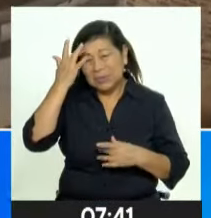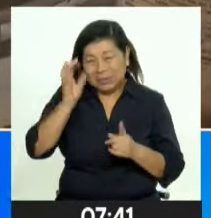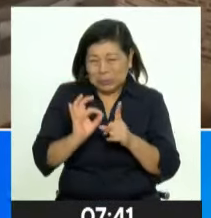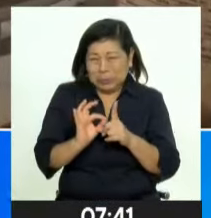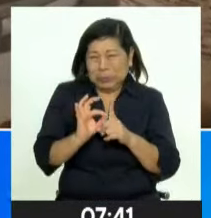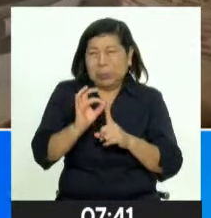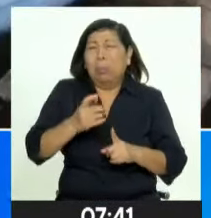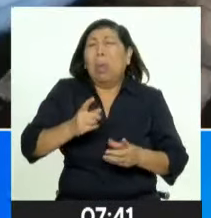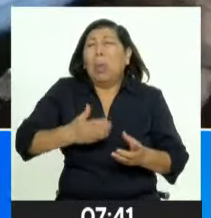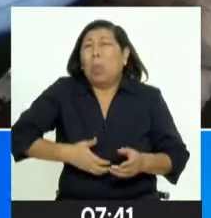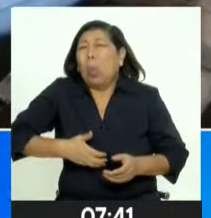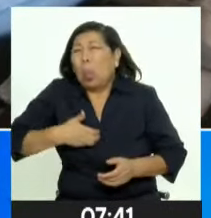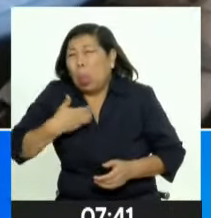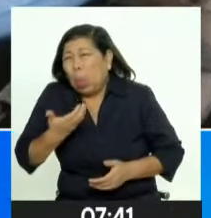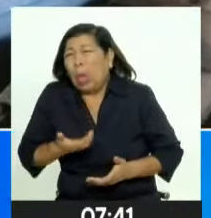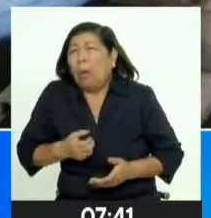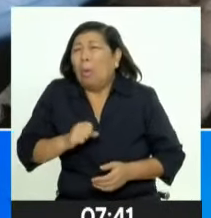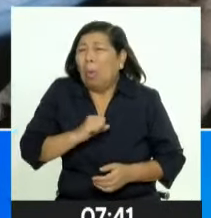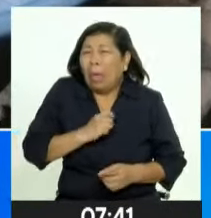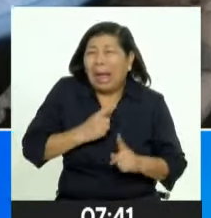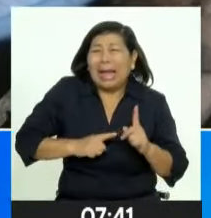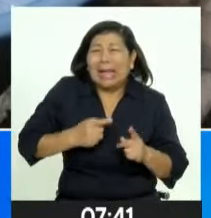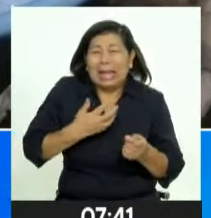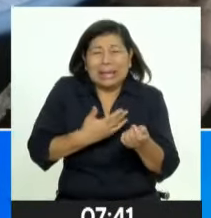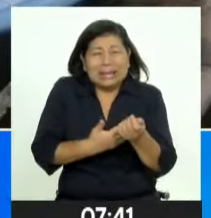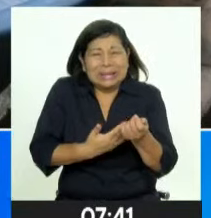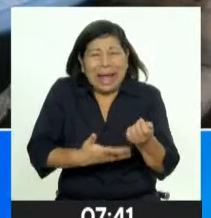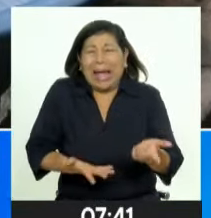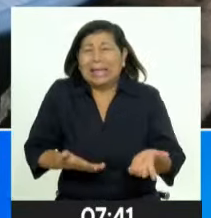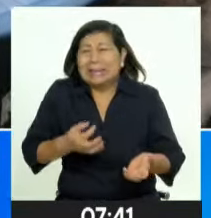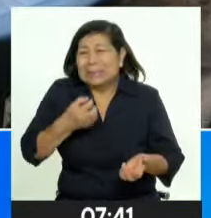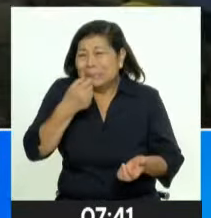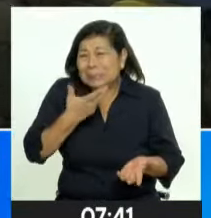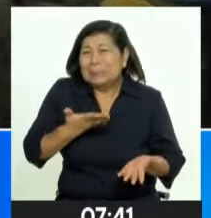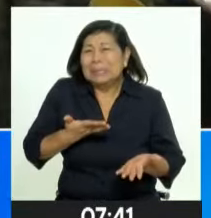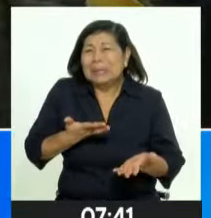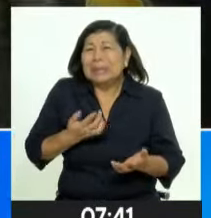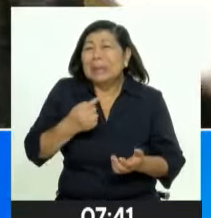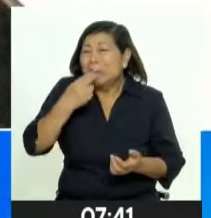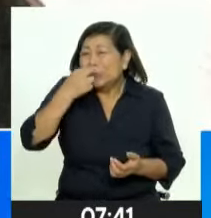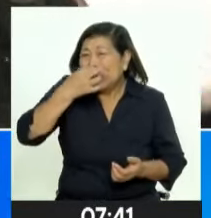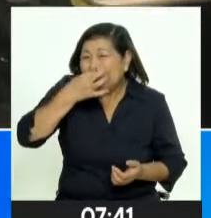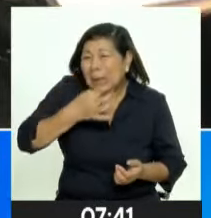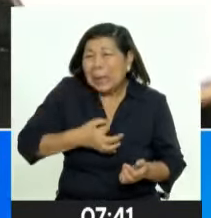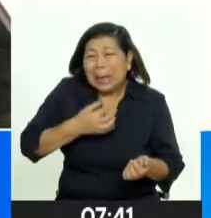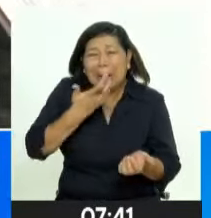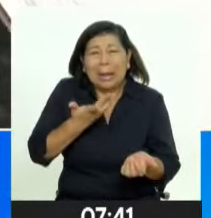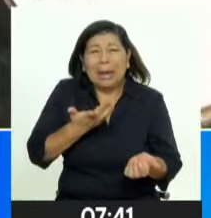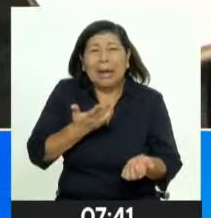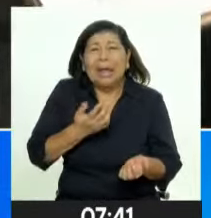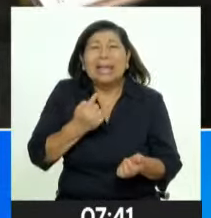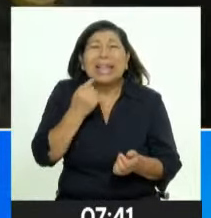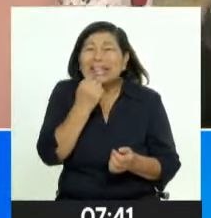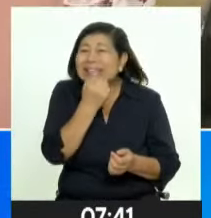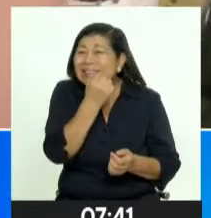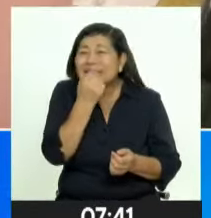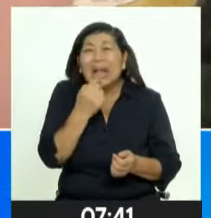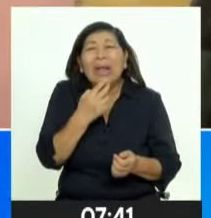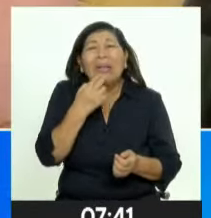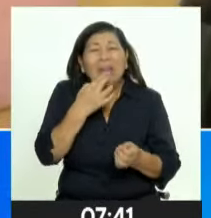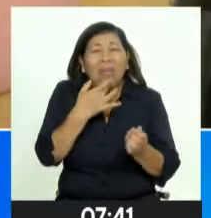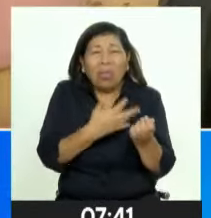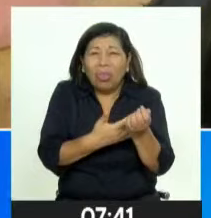persistente, náuseas, vómitos o que tienen algún tipo de sangrado, o sea que les baja sangre por la nariz o sangre en las encías. Esos